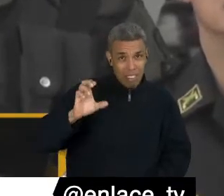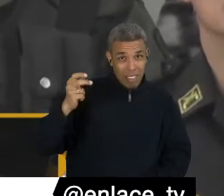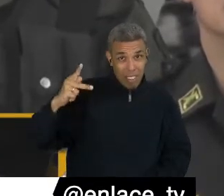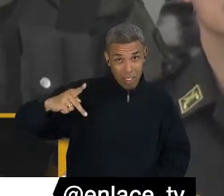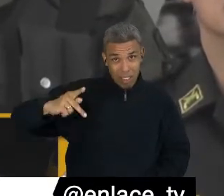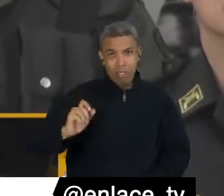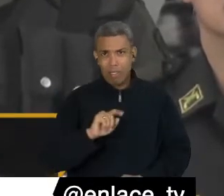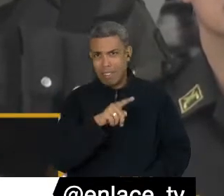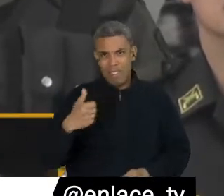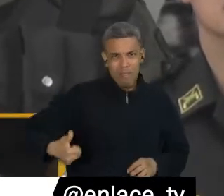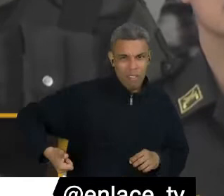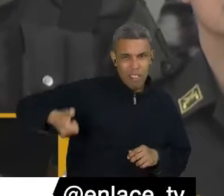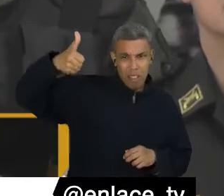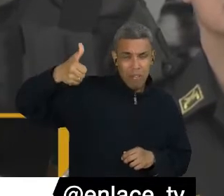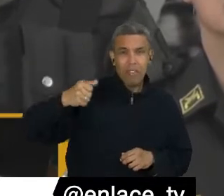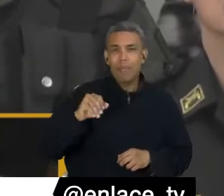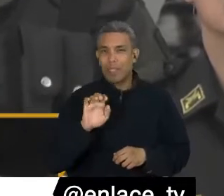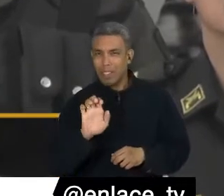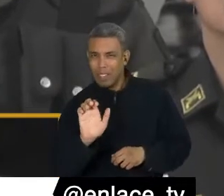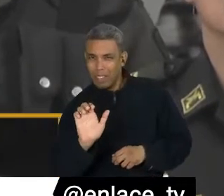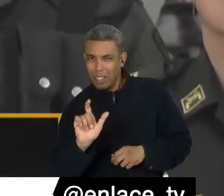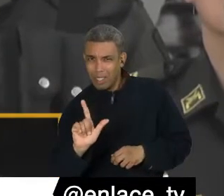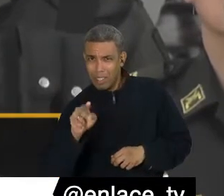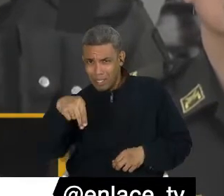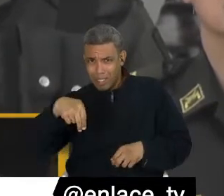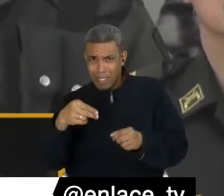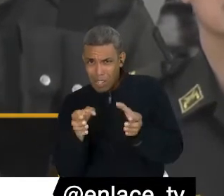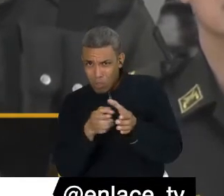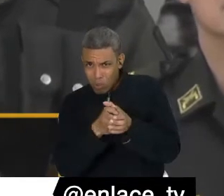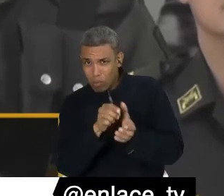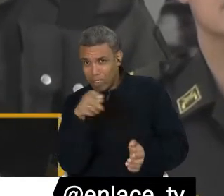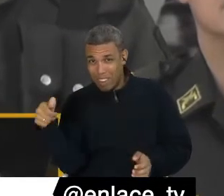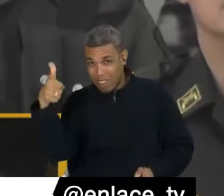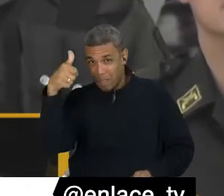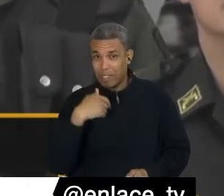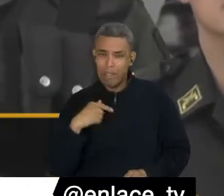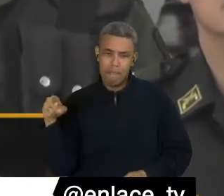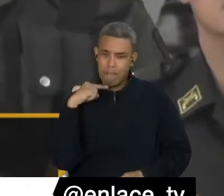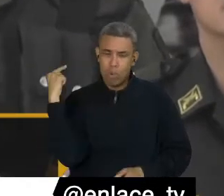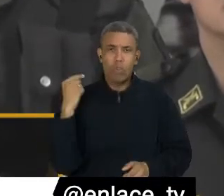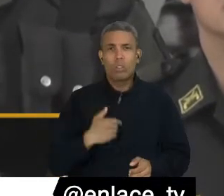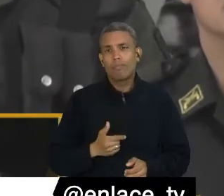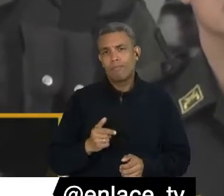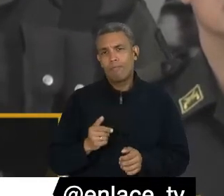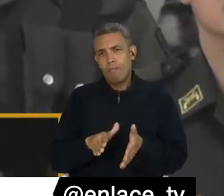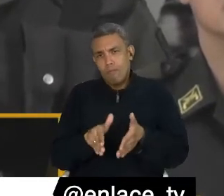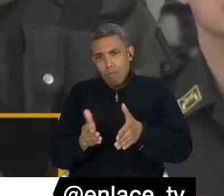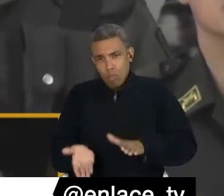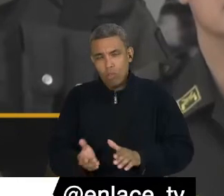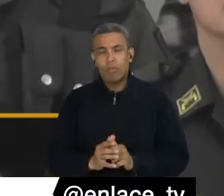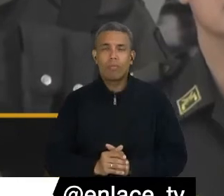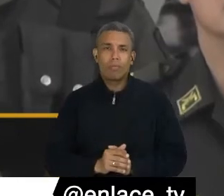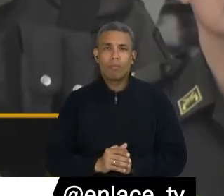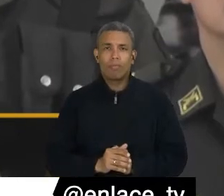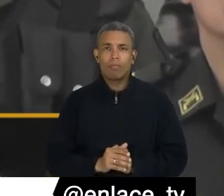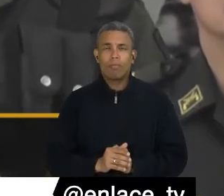como cabecilla del Frente Héroes y Mártires de Santa Rosa, del Frente de Guerra Darío Ramírez